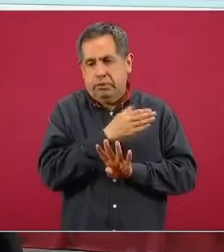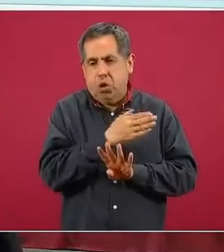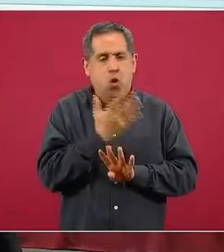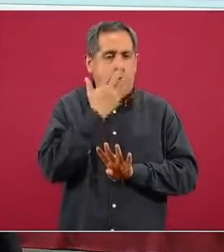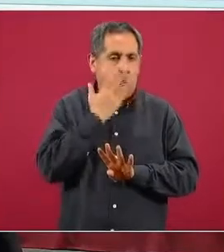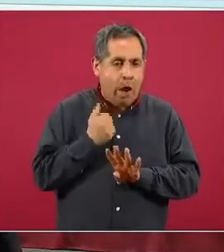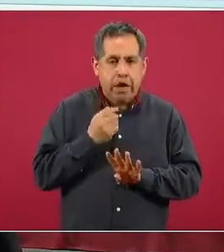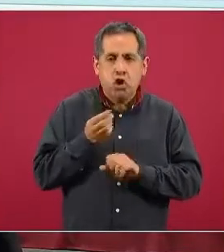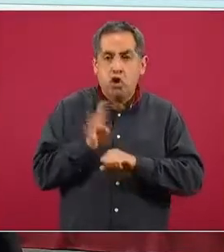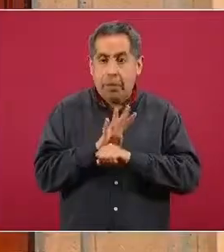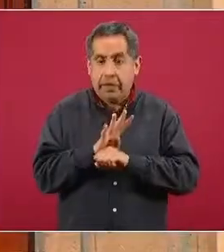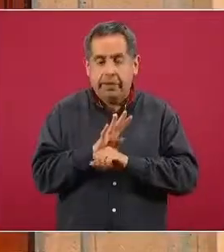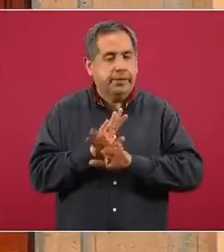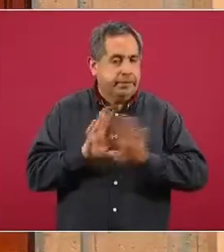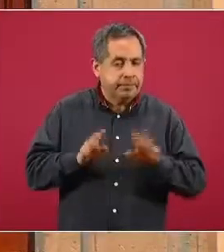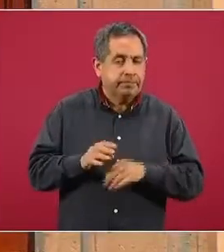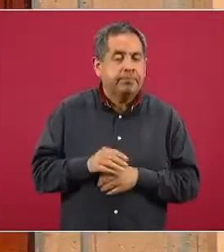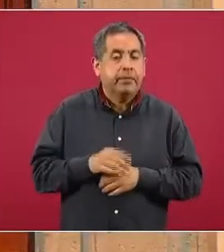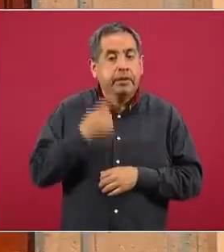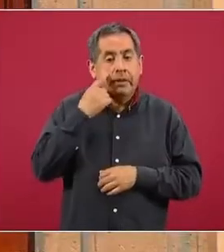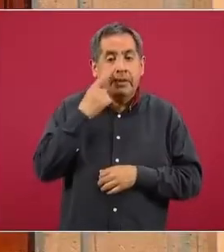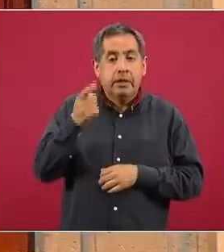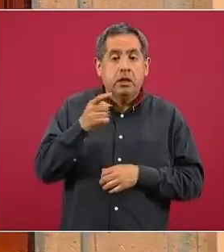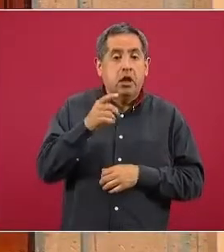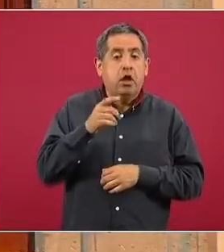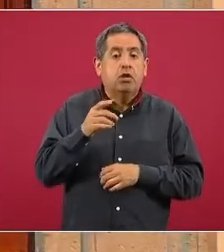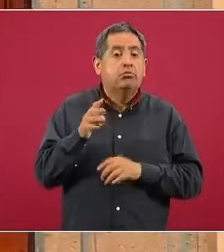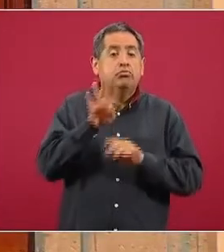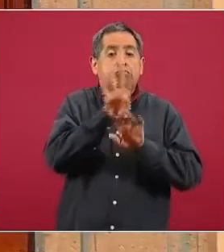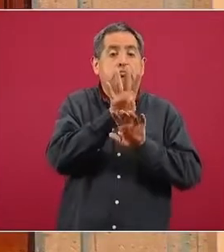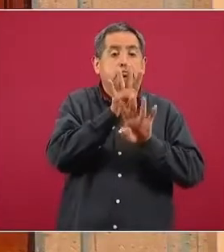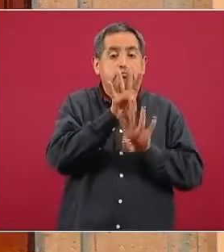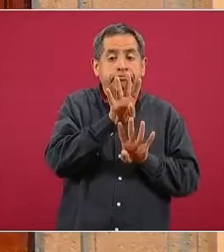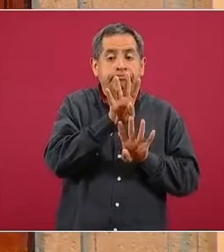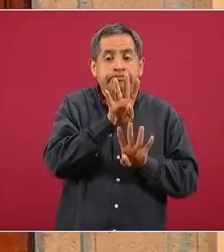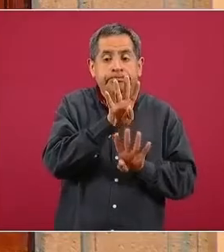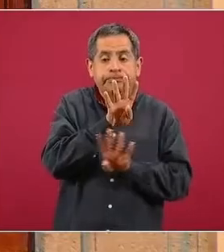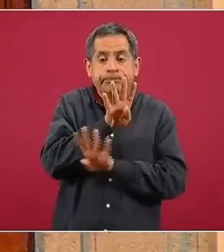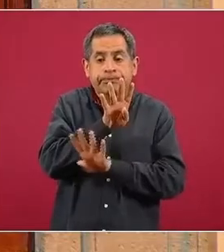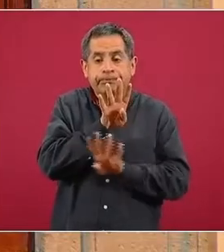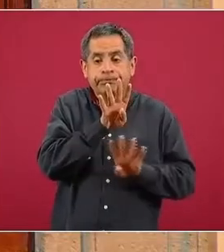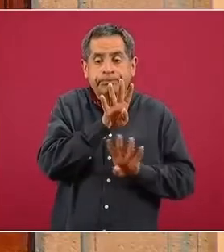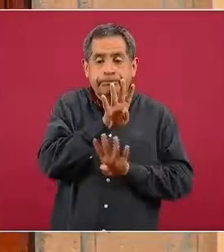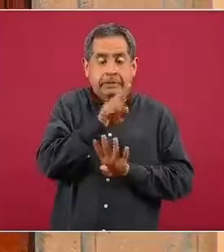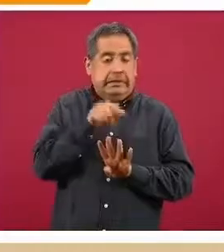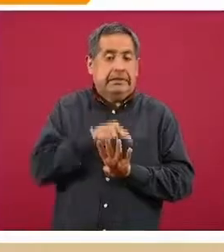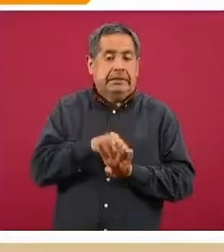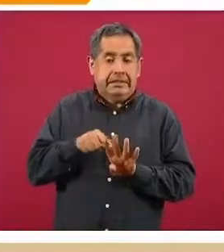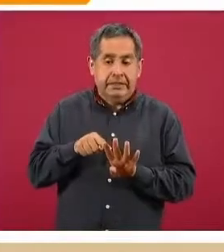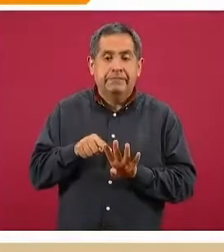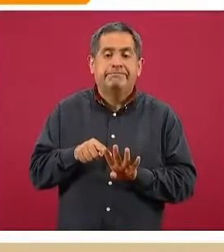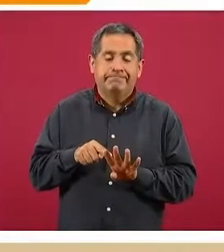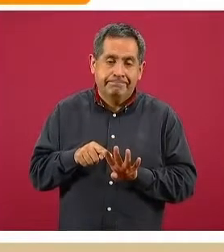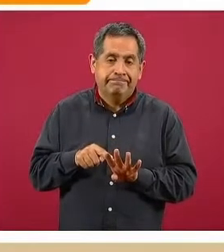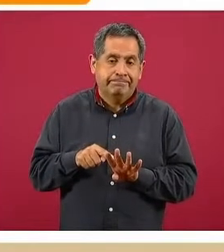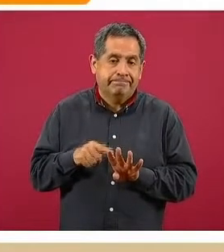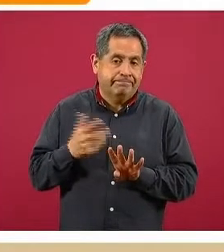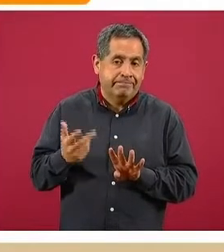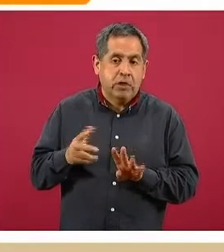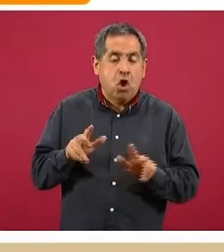COVID, pero también podemos ver la distribución en las barras de color café en la parte baja a